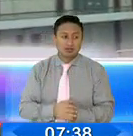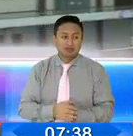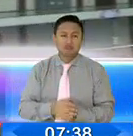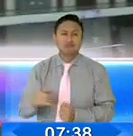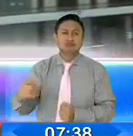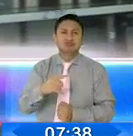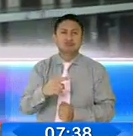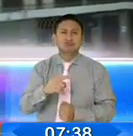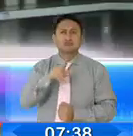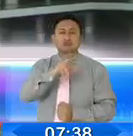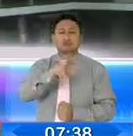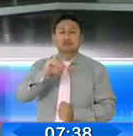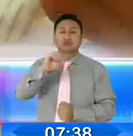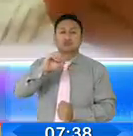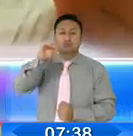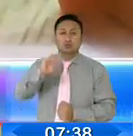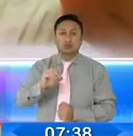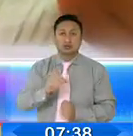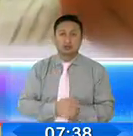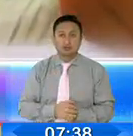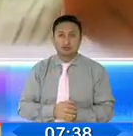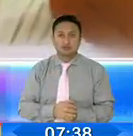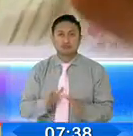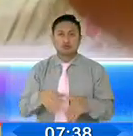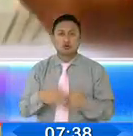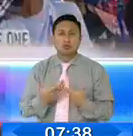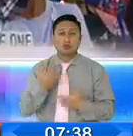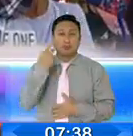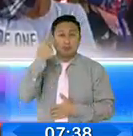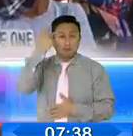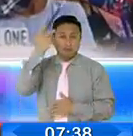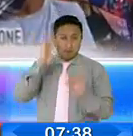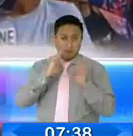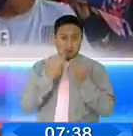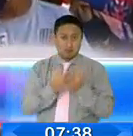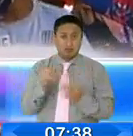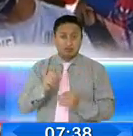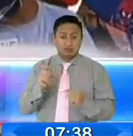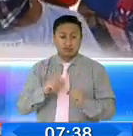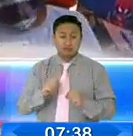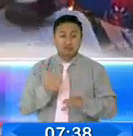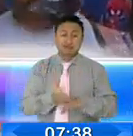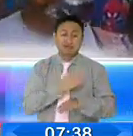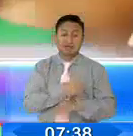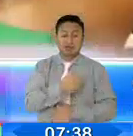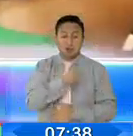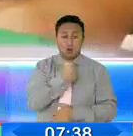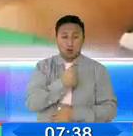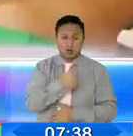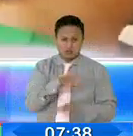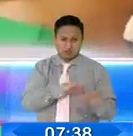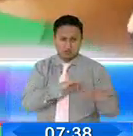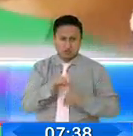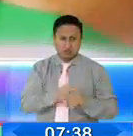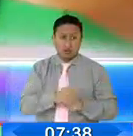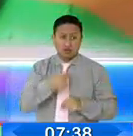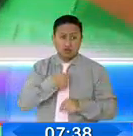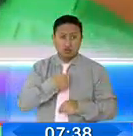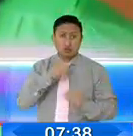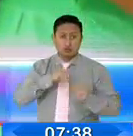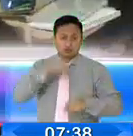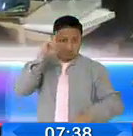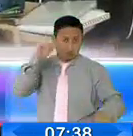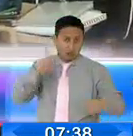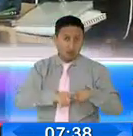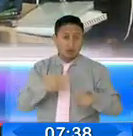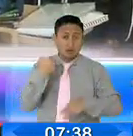del 30%. Para esto, los padres de familia deben llenar encuestas en las que indican si están dispuestos o no a enviar